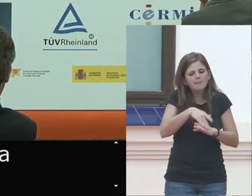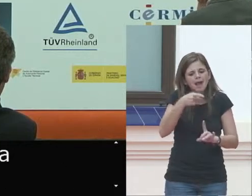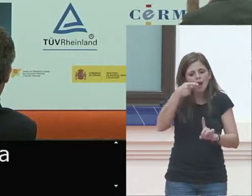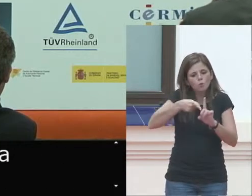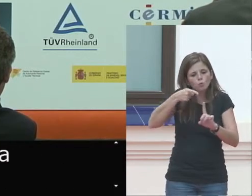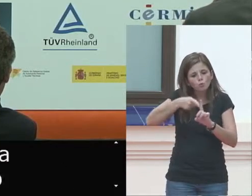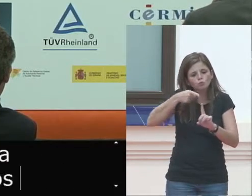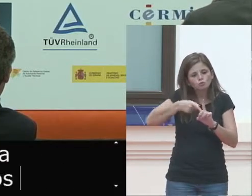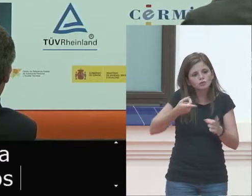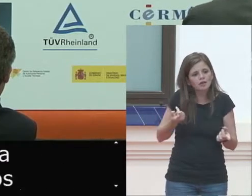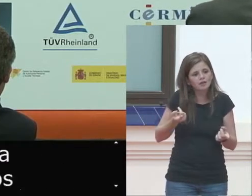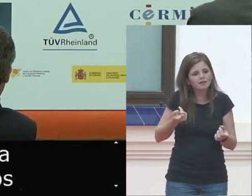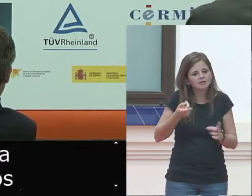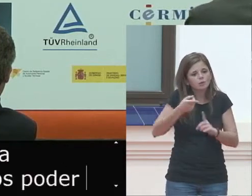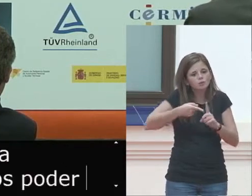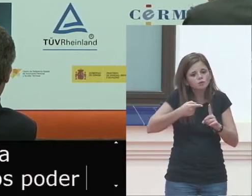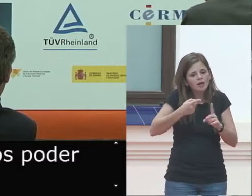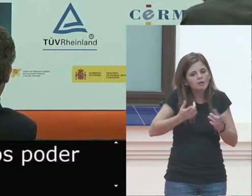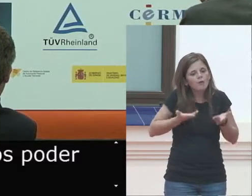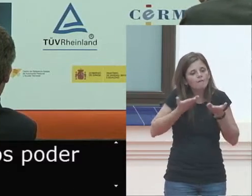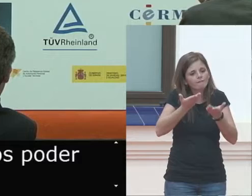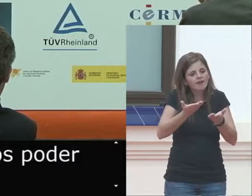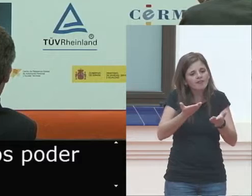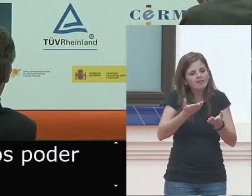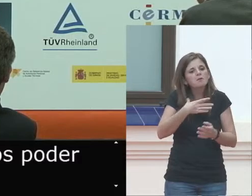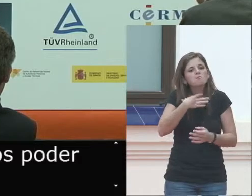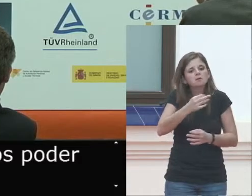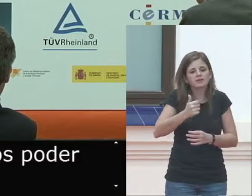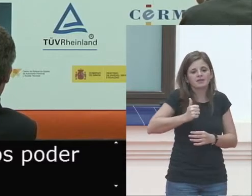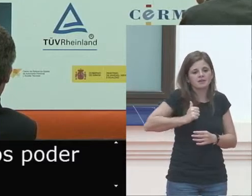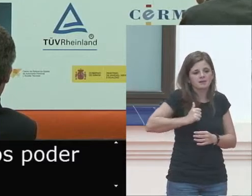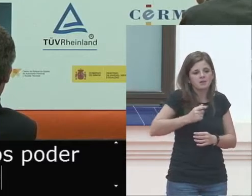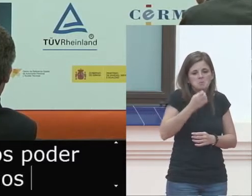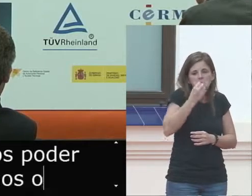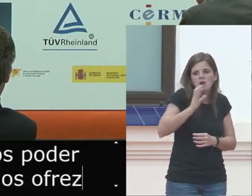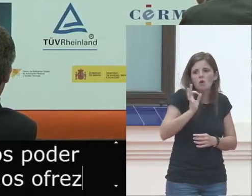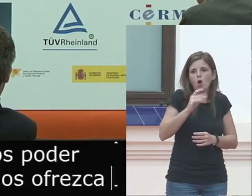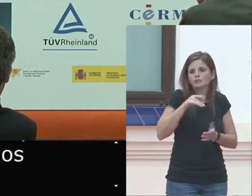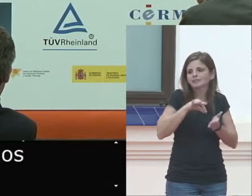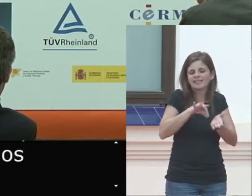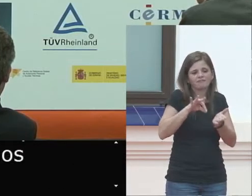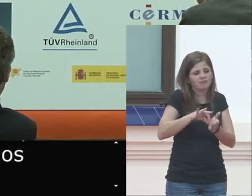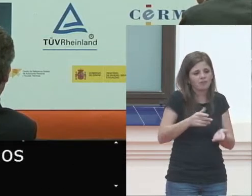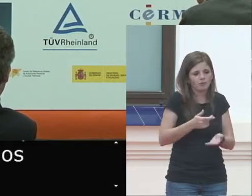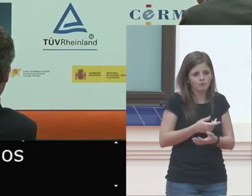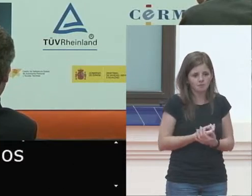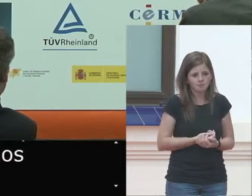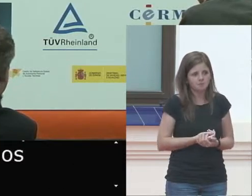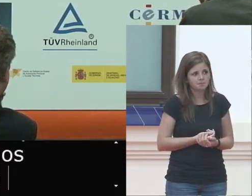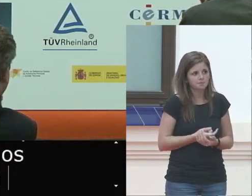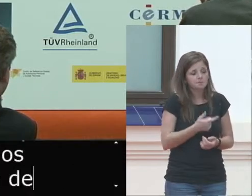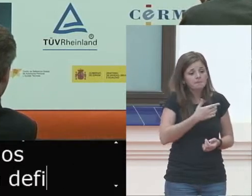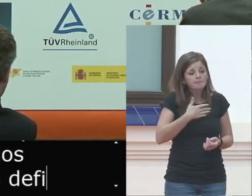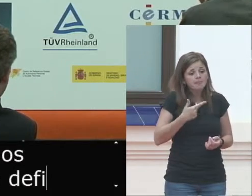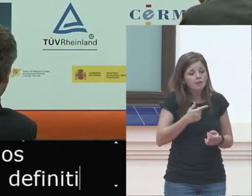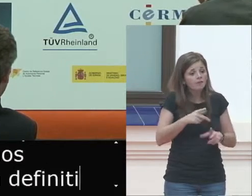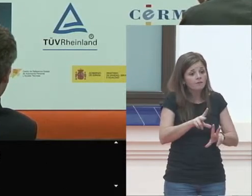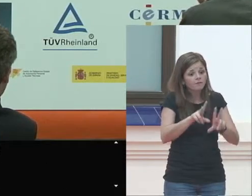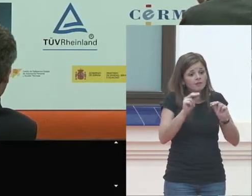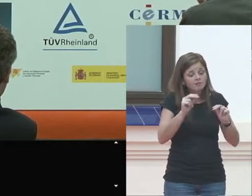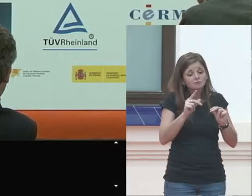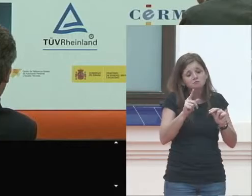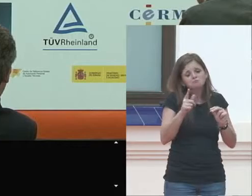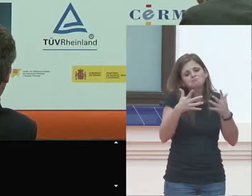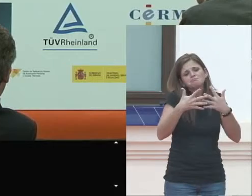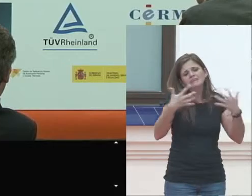de lo que se nos ofrezca, cualquier bien o servicio, en definitiva. Y sí que me gustaría concluir con un mensaje